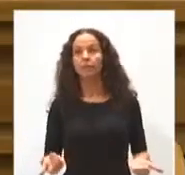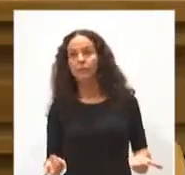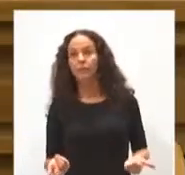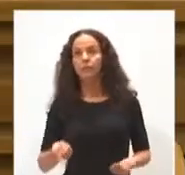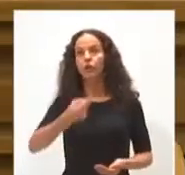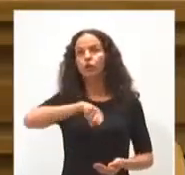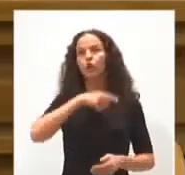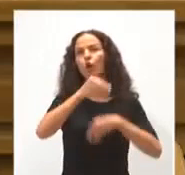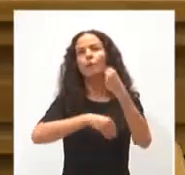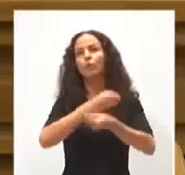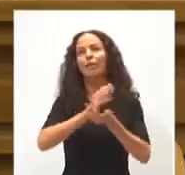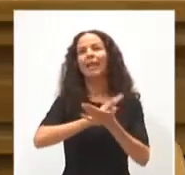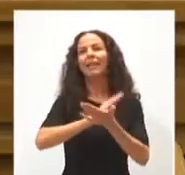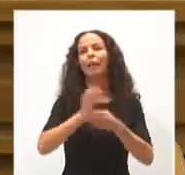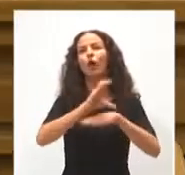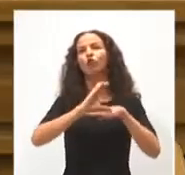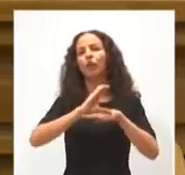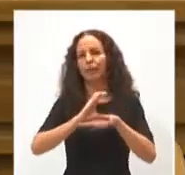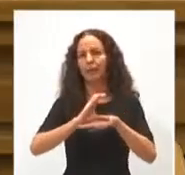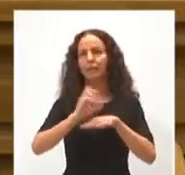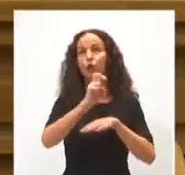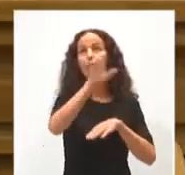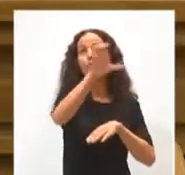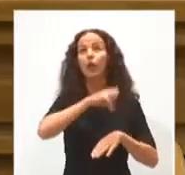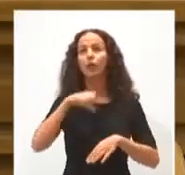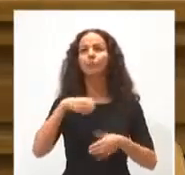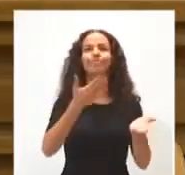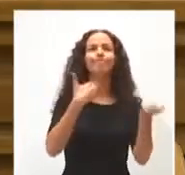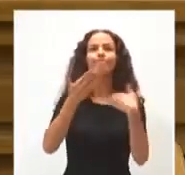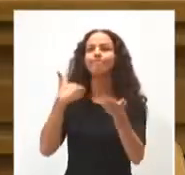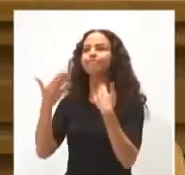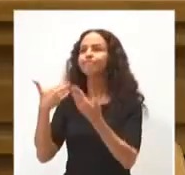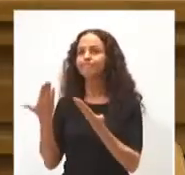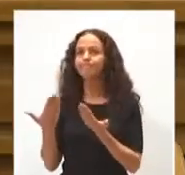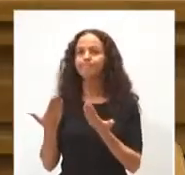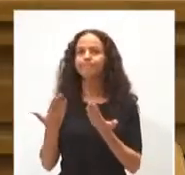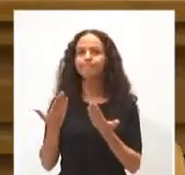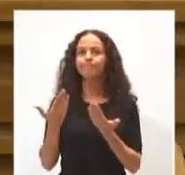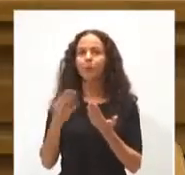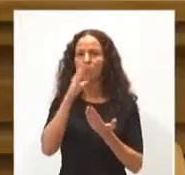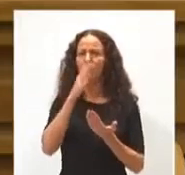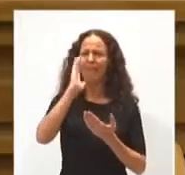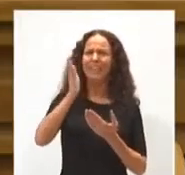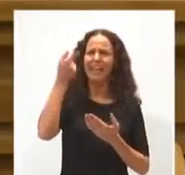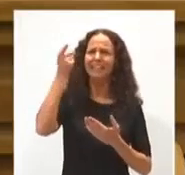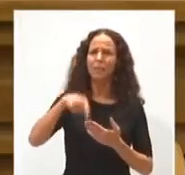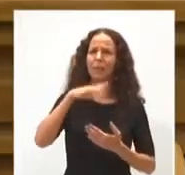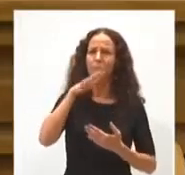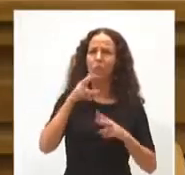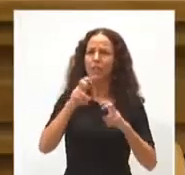través de las consejerías vamos a plantear a las otras comunidades autónomas las más afectadas por esto que tienen en algún caso acuerdos